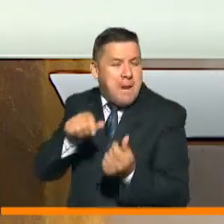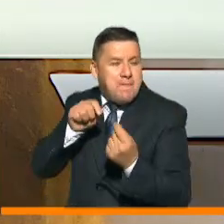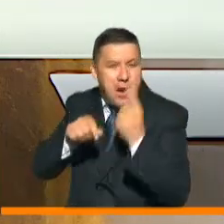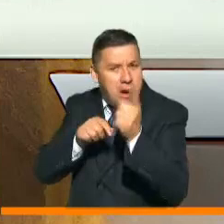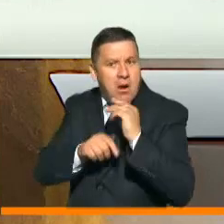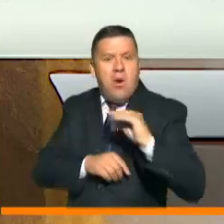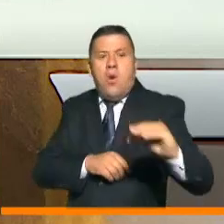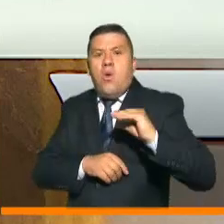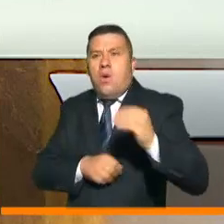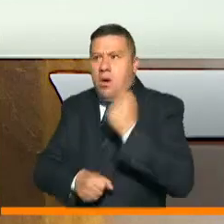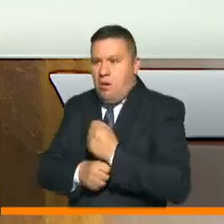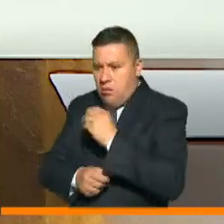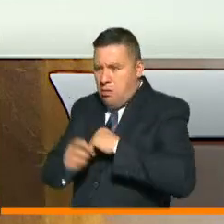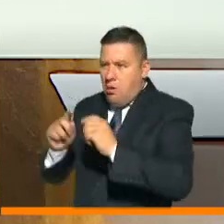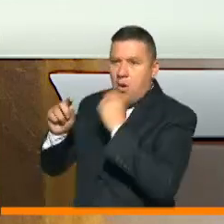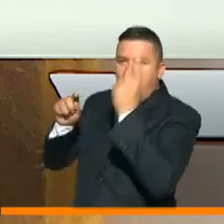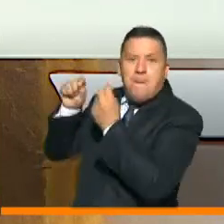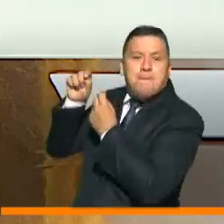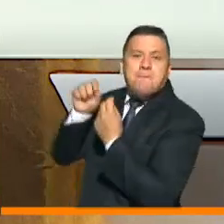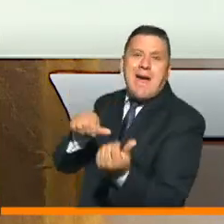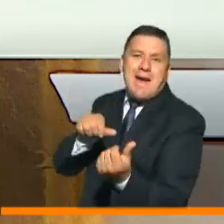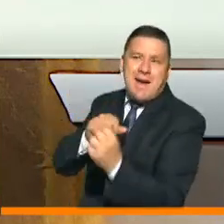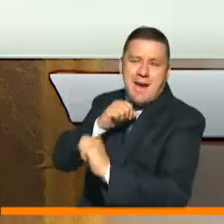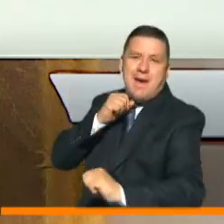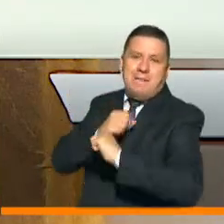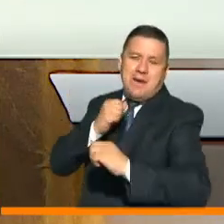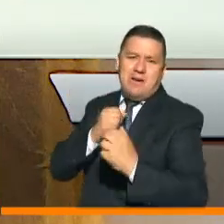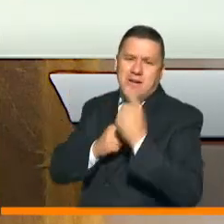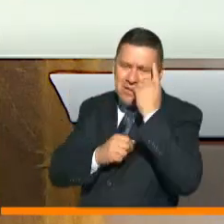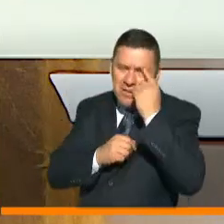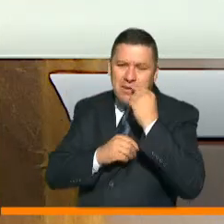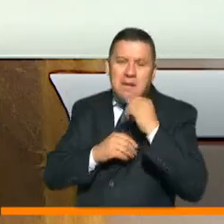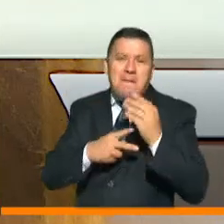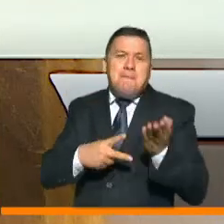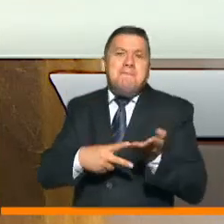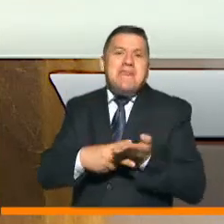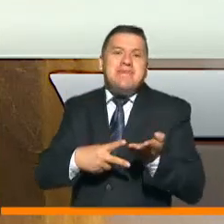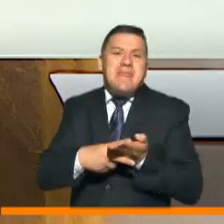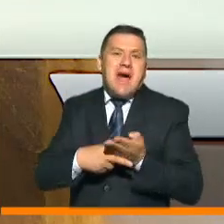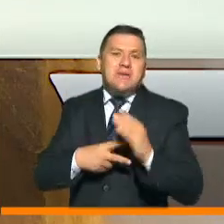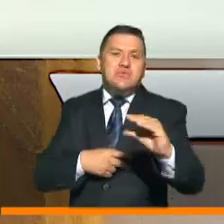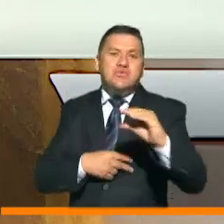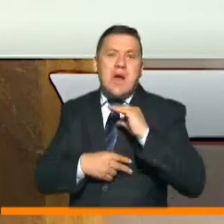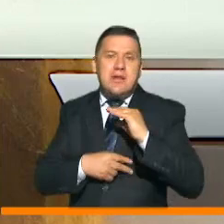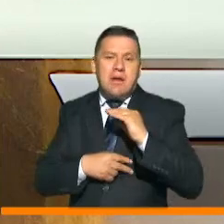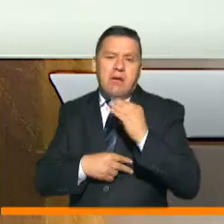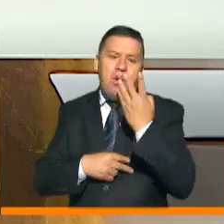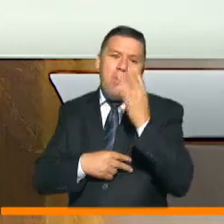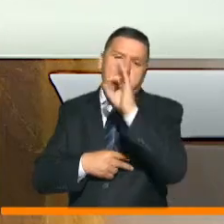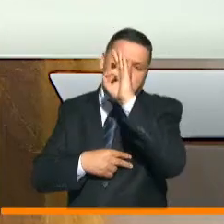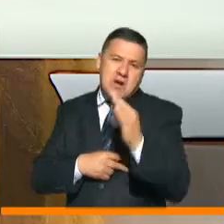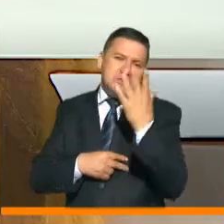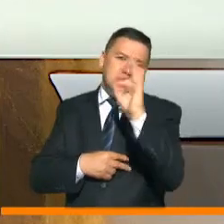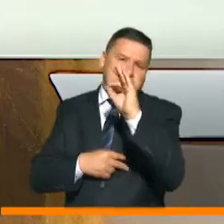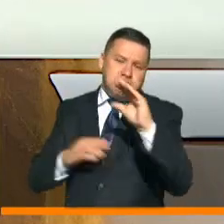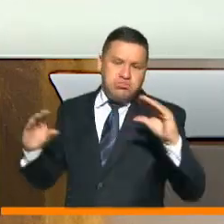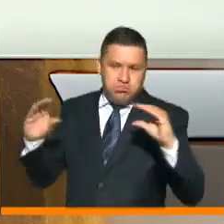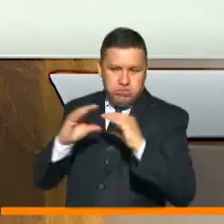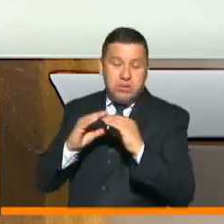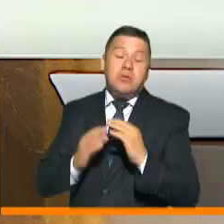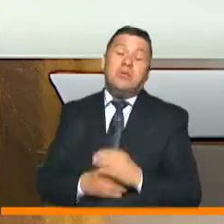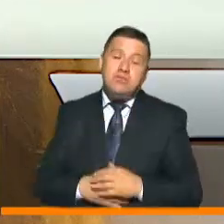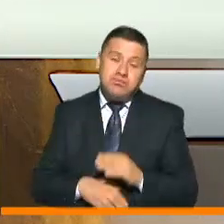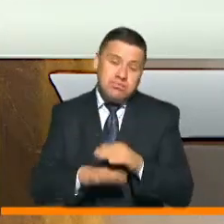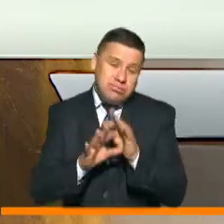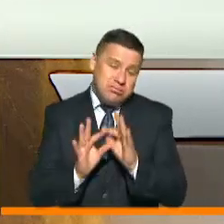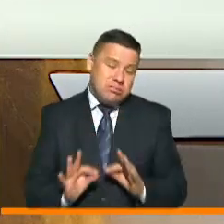que han recibido ese subsidio de la mitad del salario mínimo legal mensual o el 40%. Este ha sido un programa